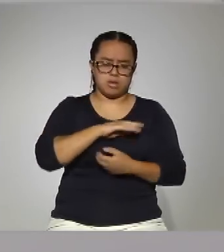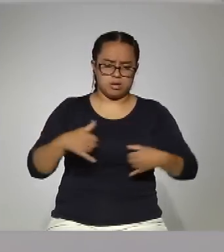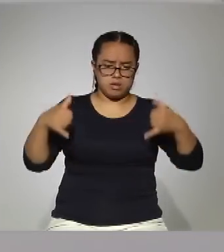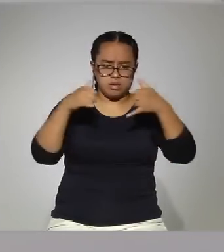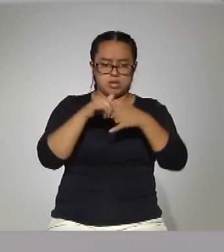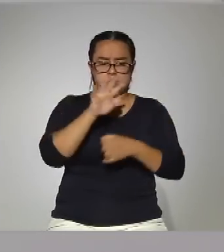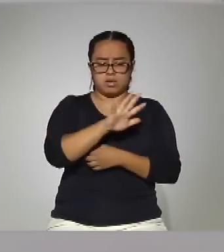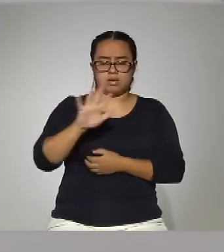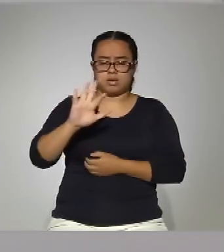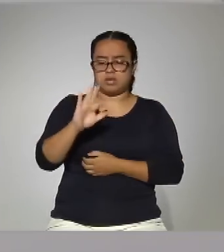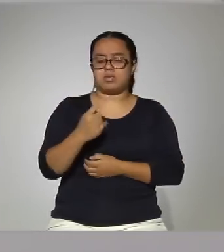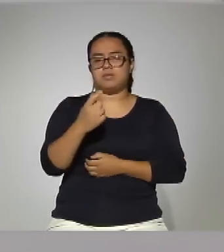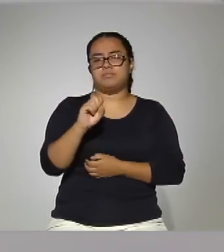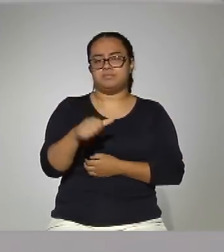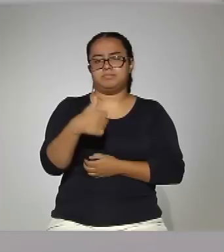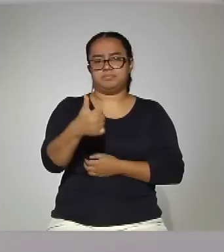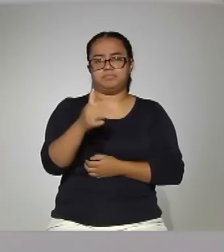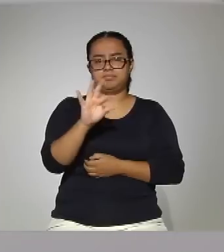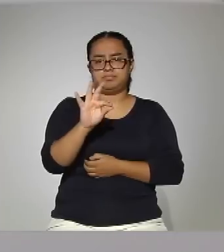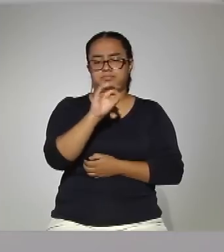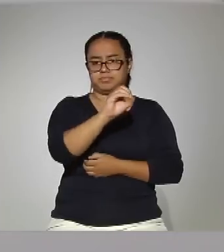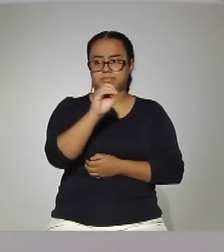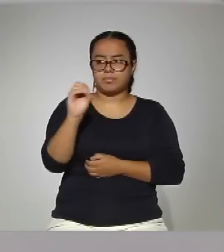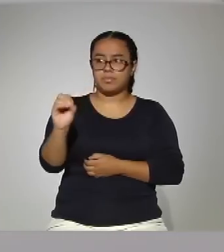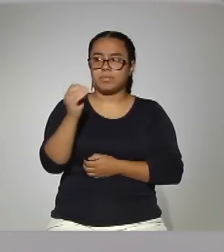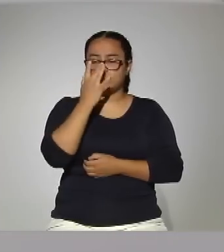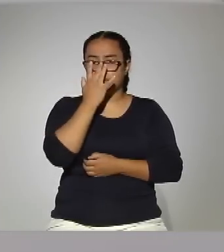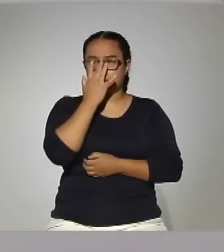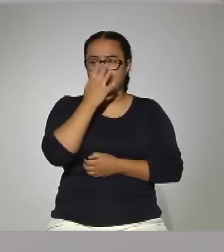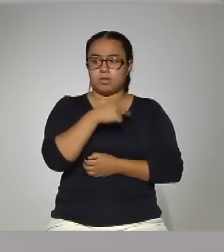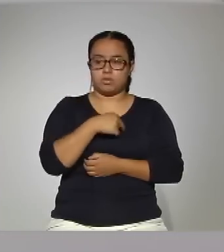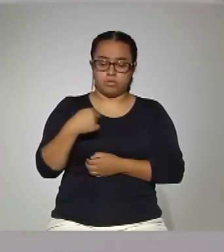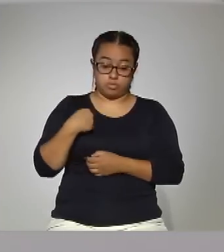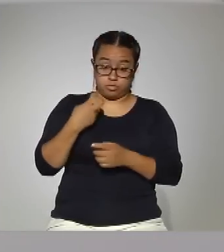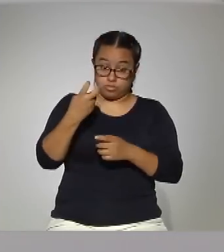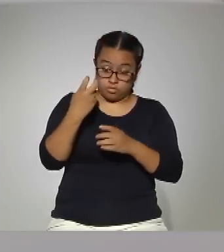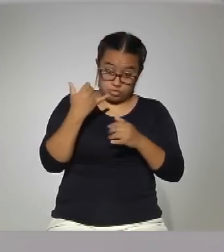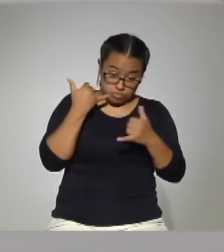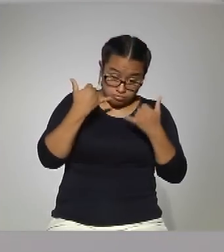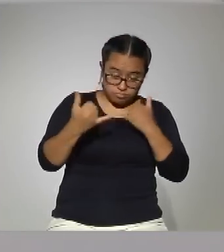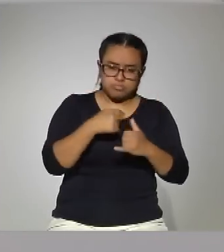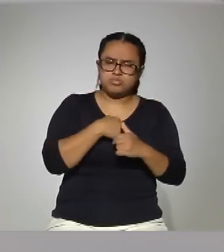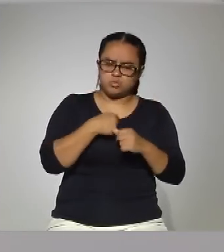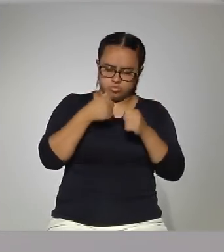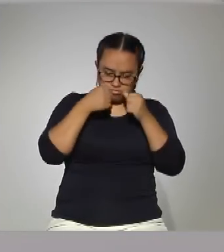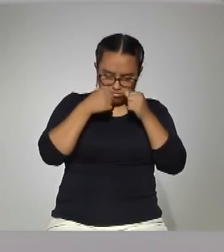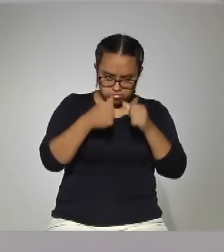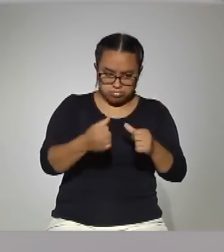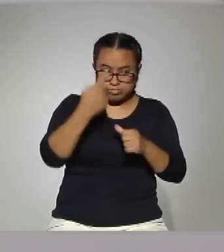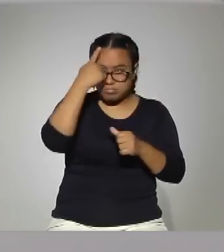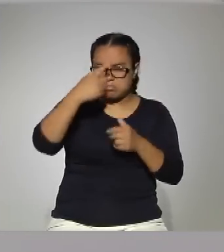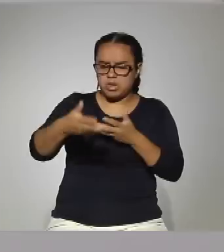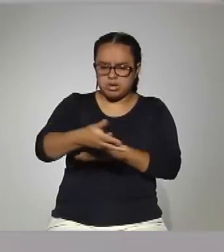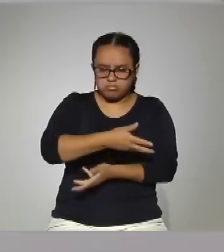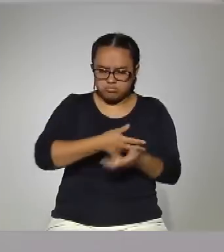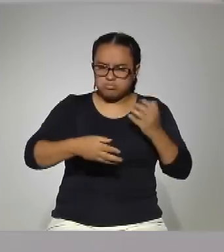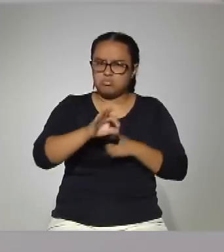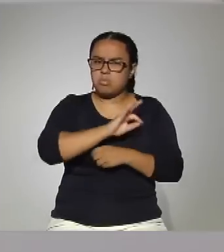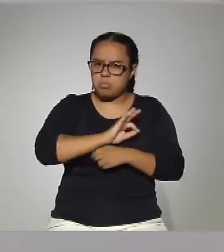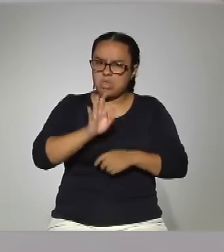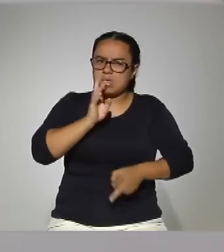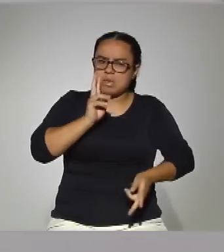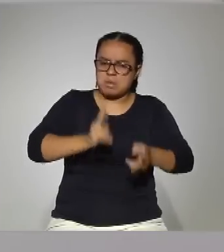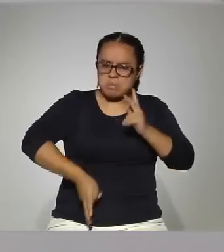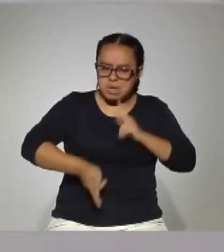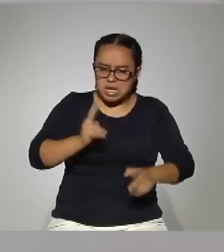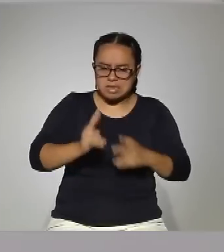55 51 66 40 00. Voy a estar al pendiente de todas sus llamadas para que tengamos esta conversación y